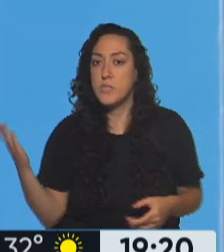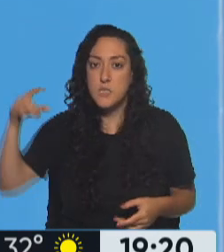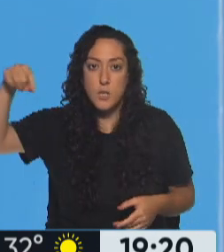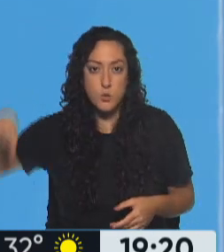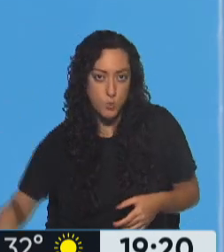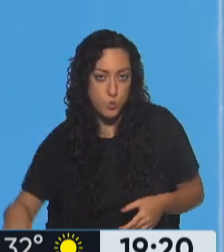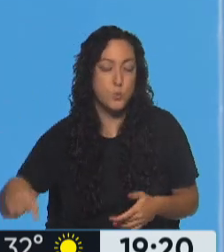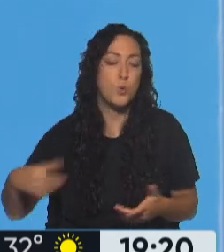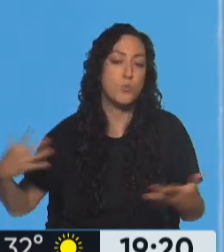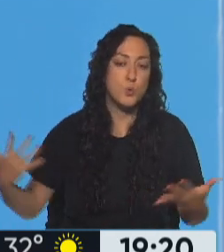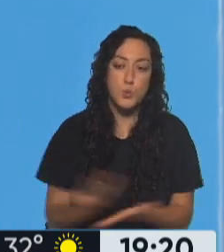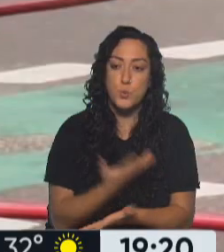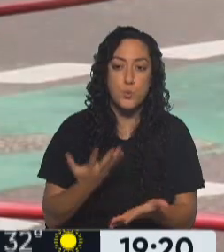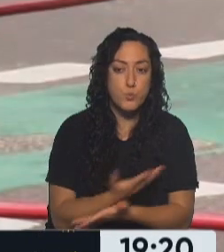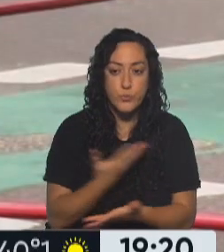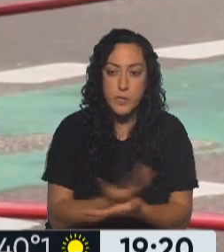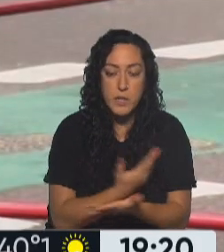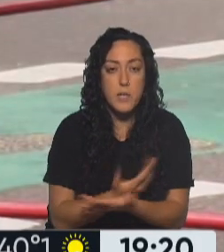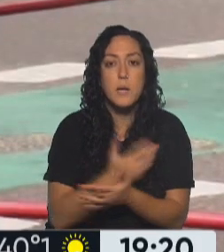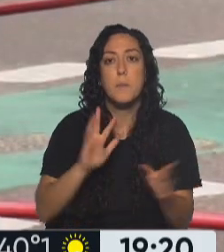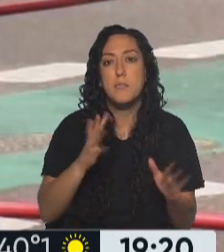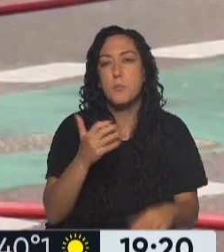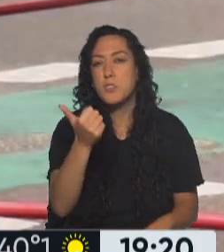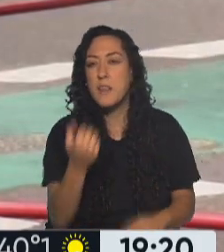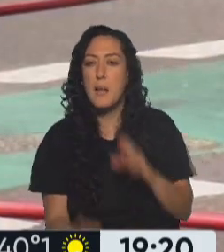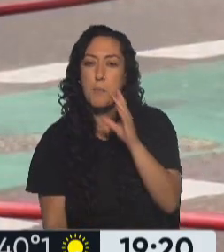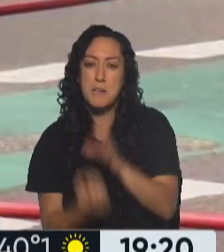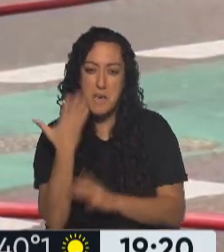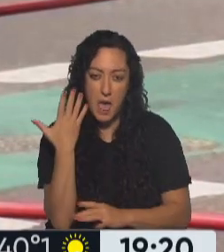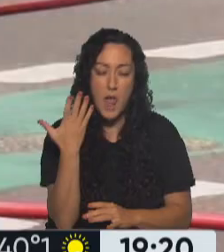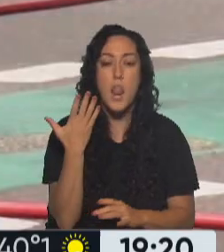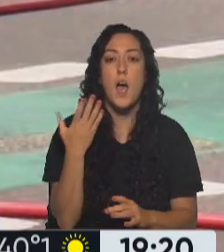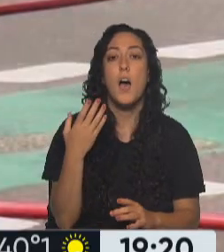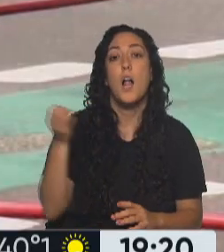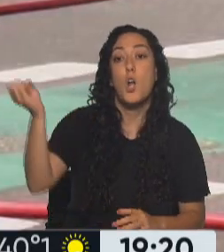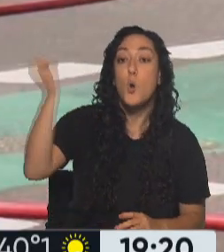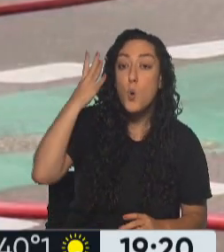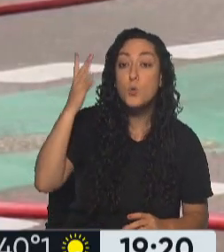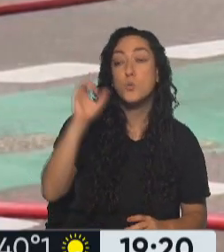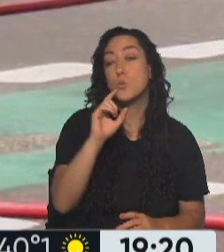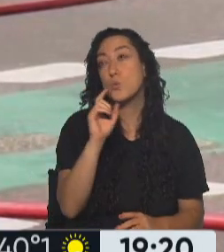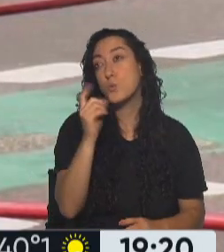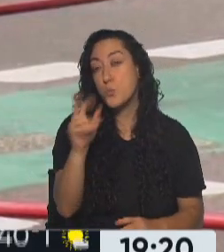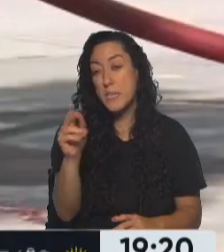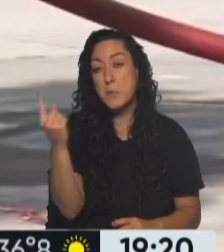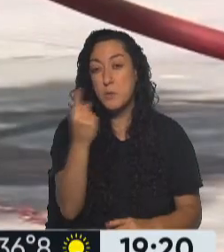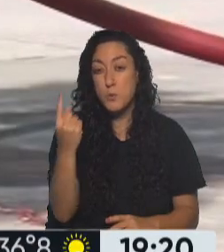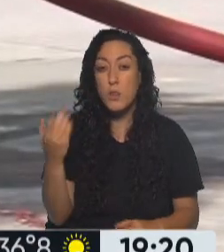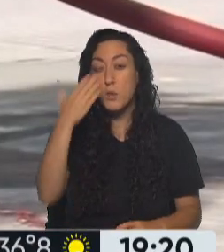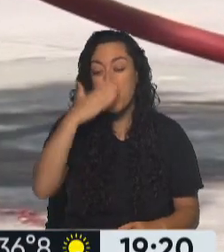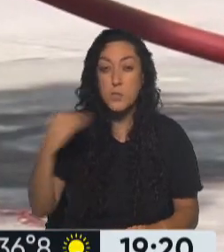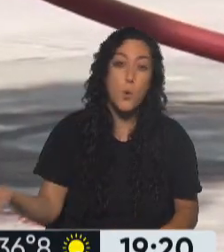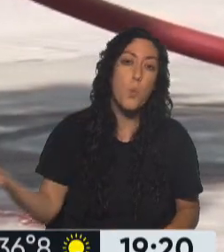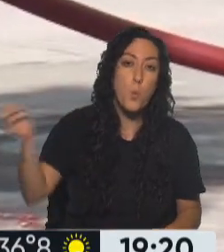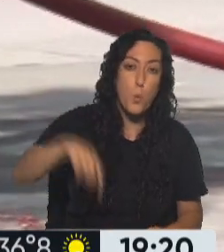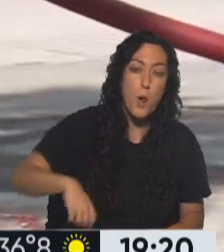bonaerense sufrieron un gran apagón cerca de las 6 de la mañana. Si bien se restableció unos 20 minutos después, como le contábamos